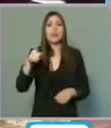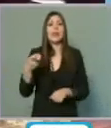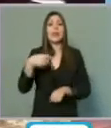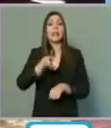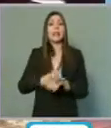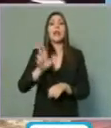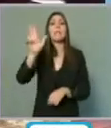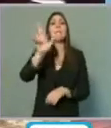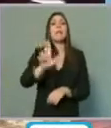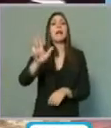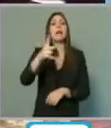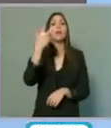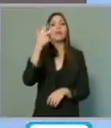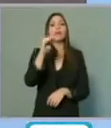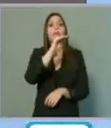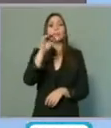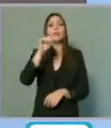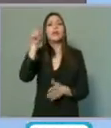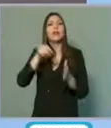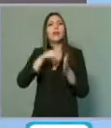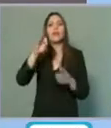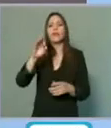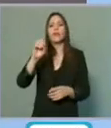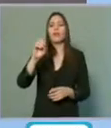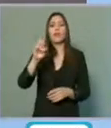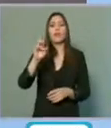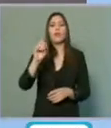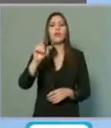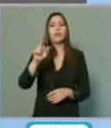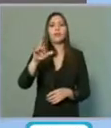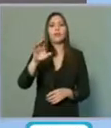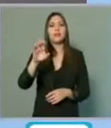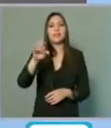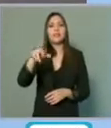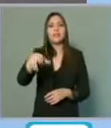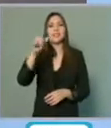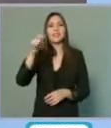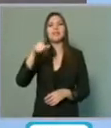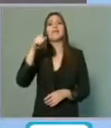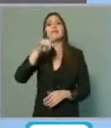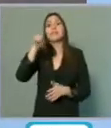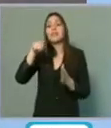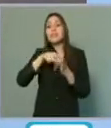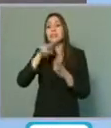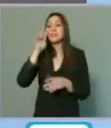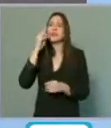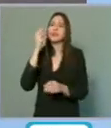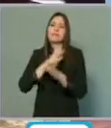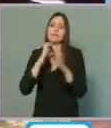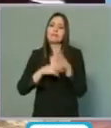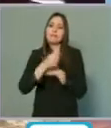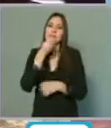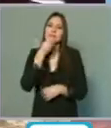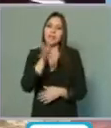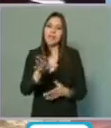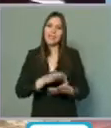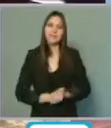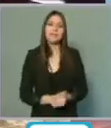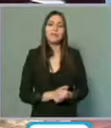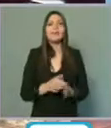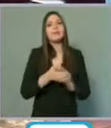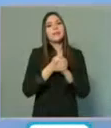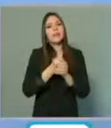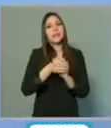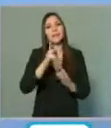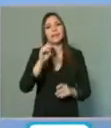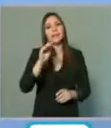presenta los martes a las 8:30 en el Foro Lucerna y vale la pena ir a ver cuáles son todas estas cosas maravillosas. Sí. Muy bien, Sin saludos a Pablo duda. Perroni,